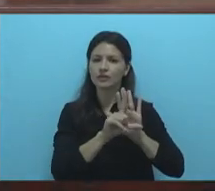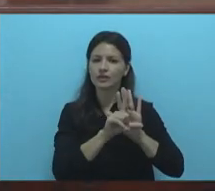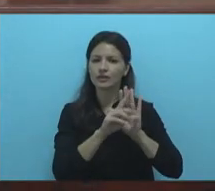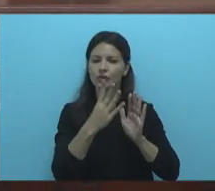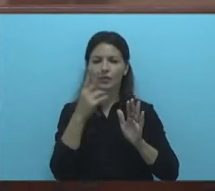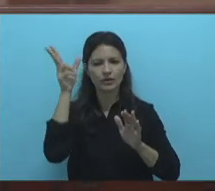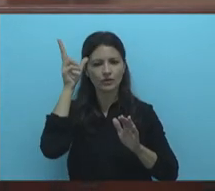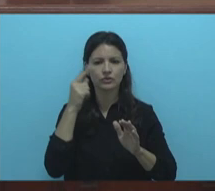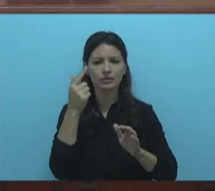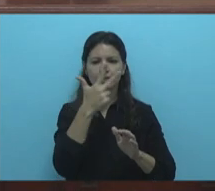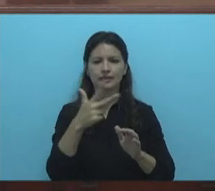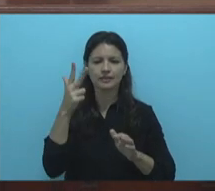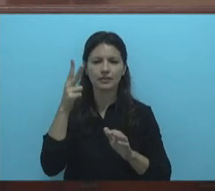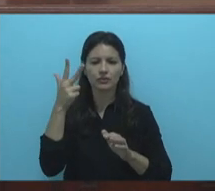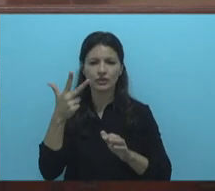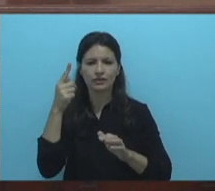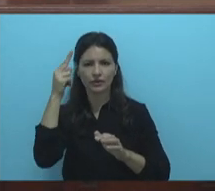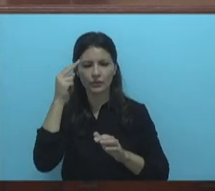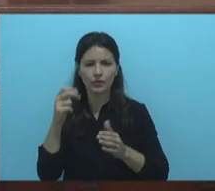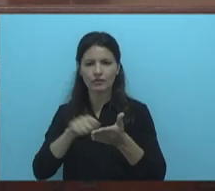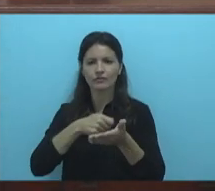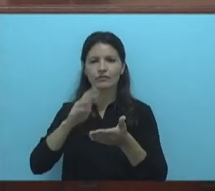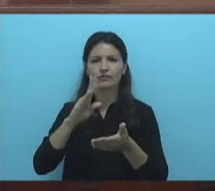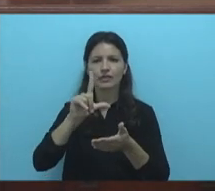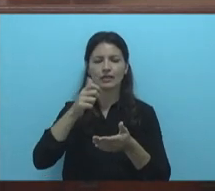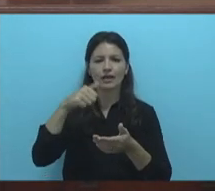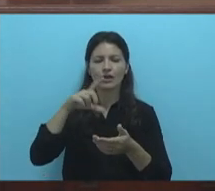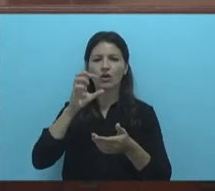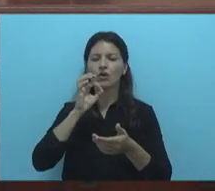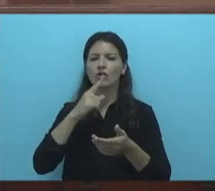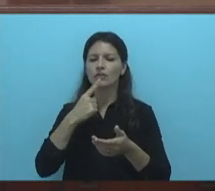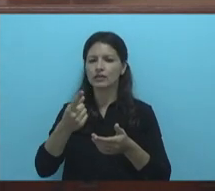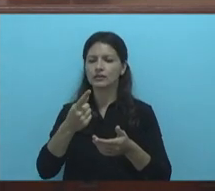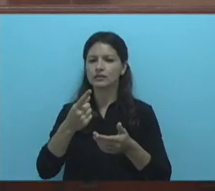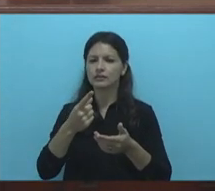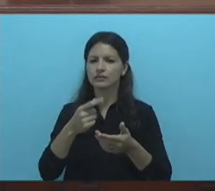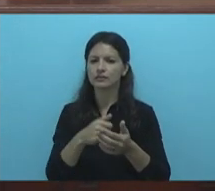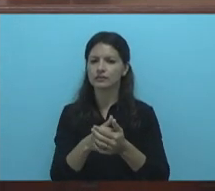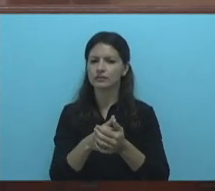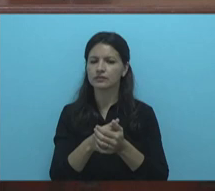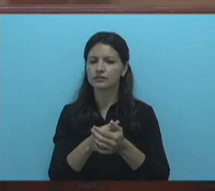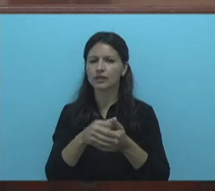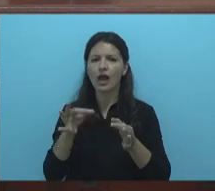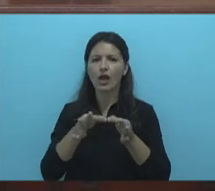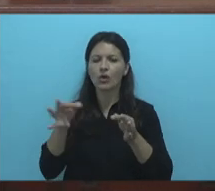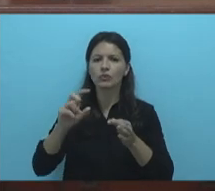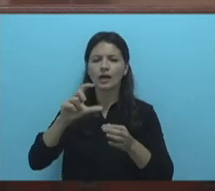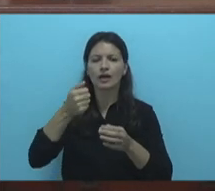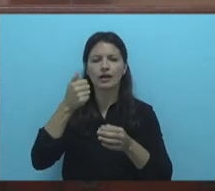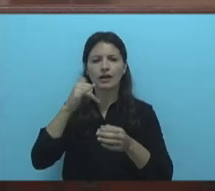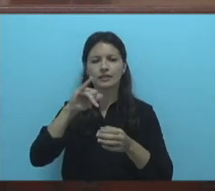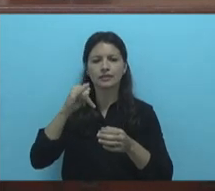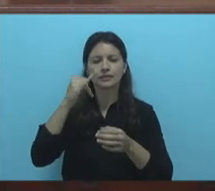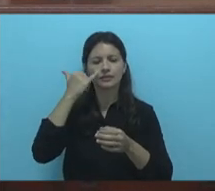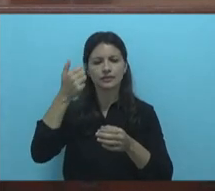ley 48.339 de los diputados Blanco y Lenzi, por el cual se autoriza la donación efectuada por la comuna de Callastá del departamento